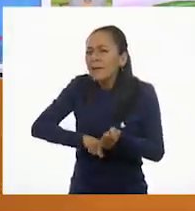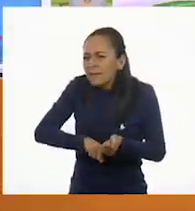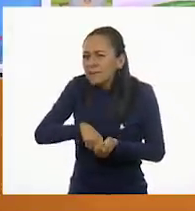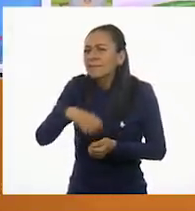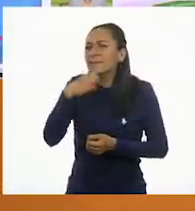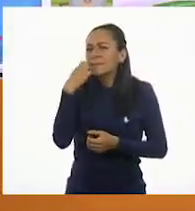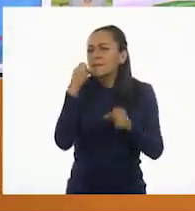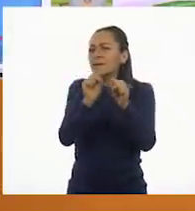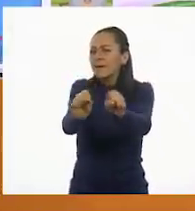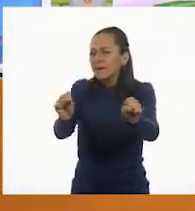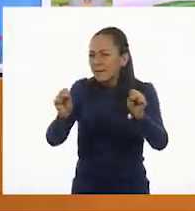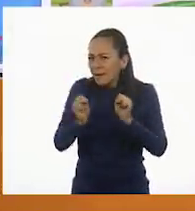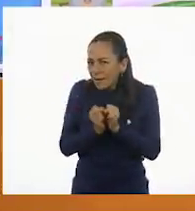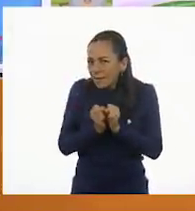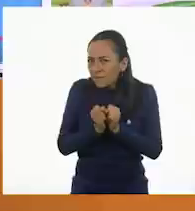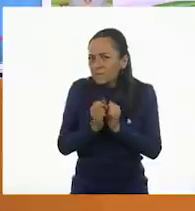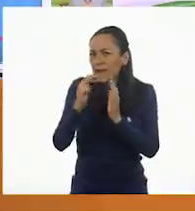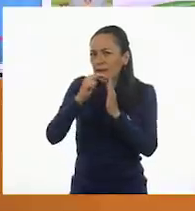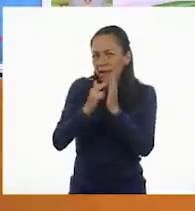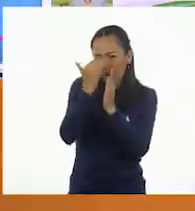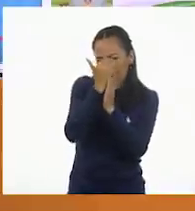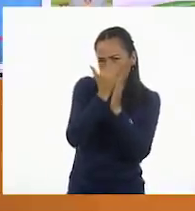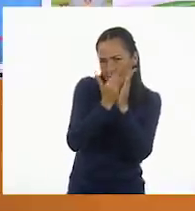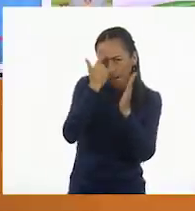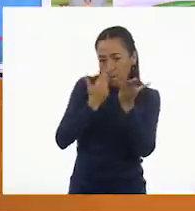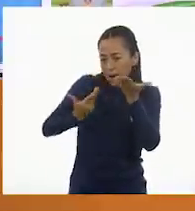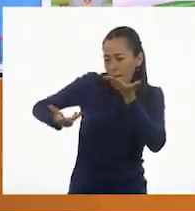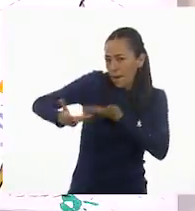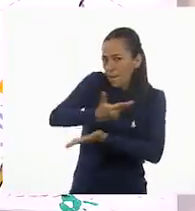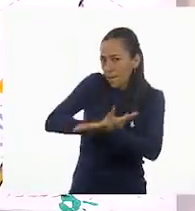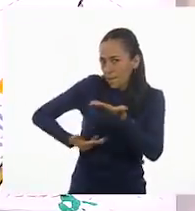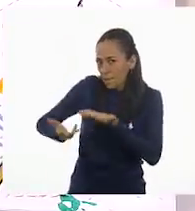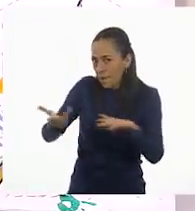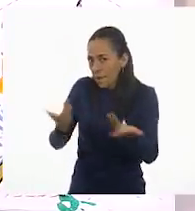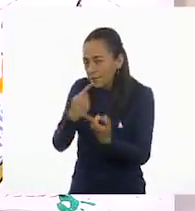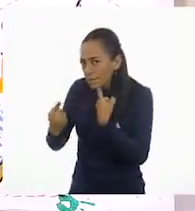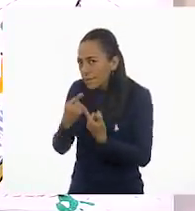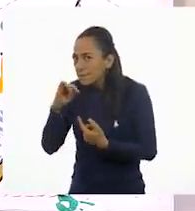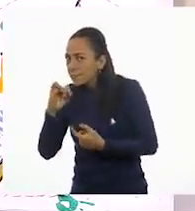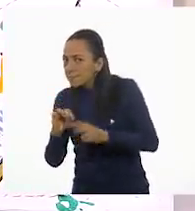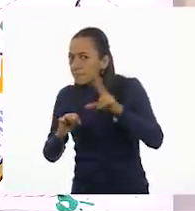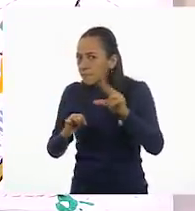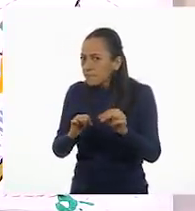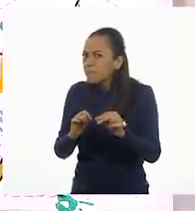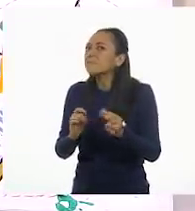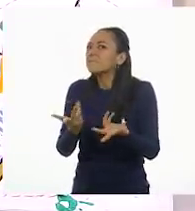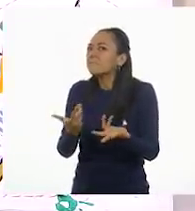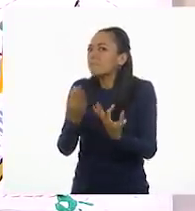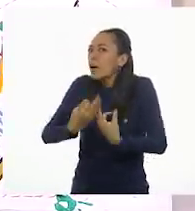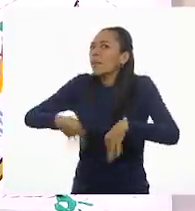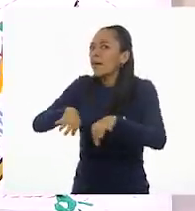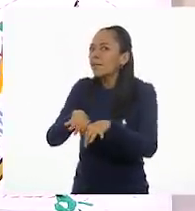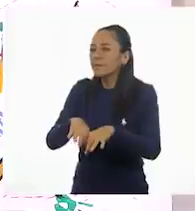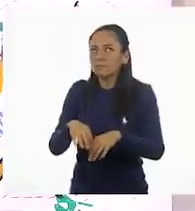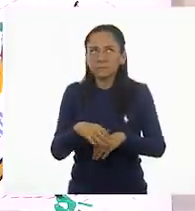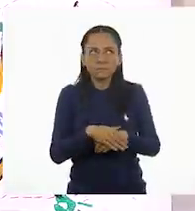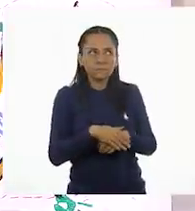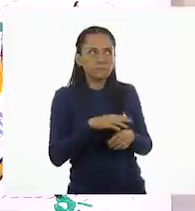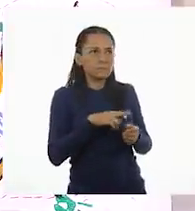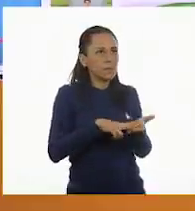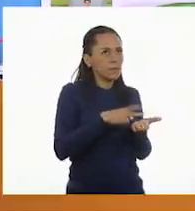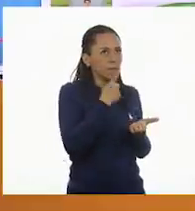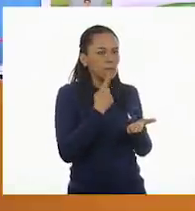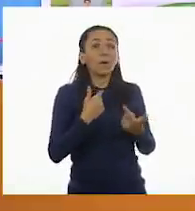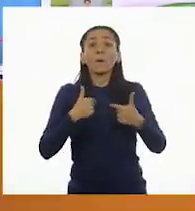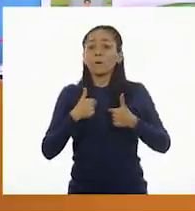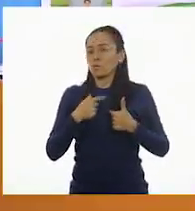convivencia. ¿Qué tan importantes son? A ver, ¿verde o rojo? Verde o pues rojo. Yo digo que es verde. Cuando yo estaba en el salón